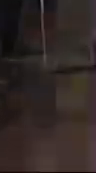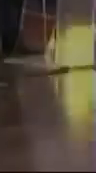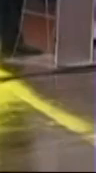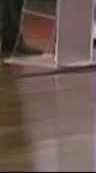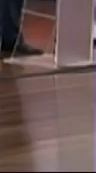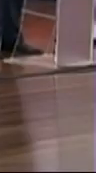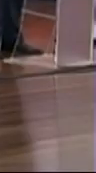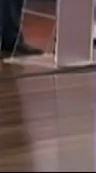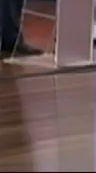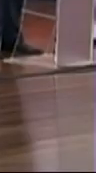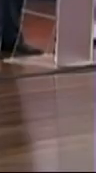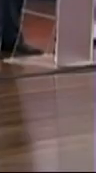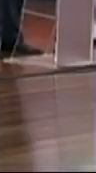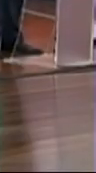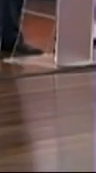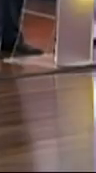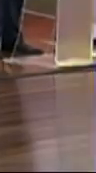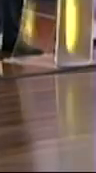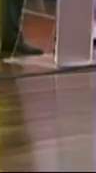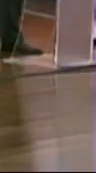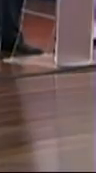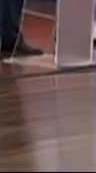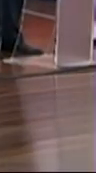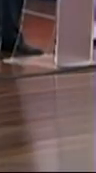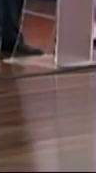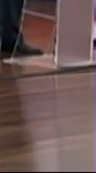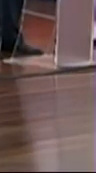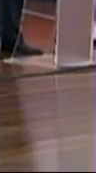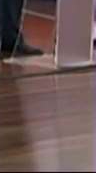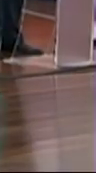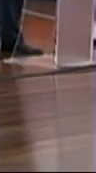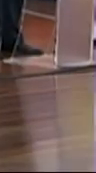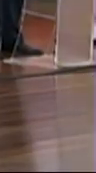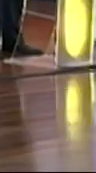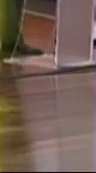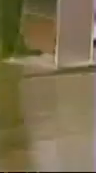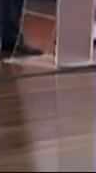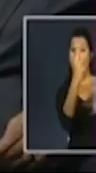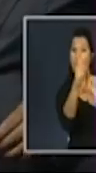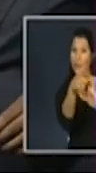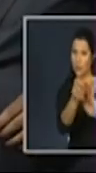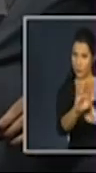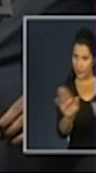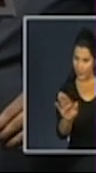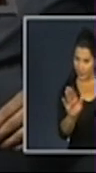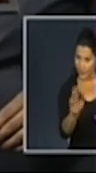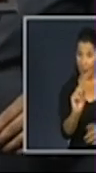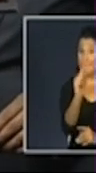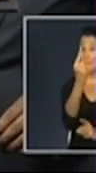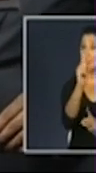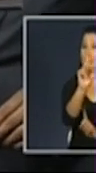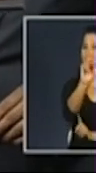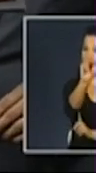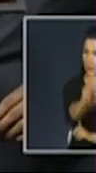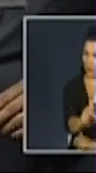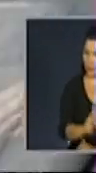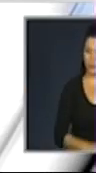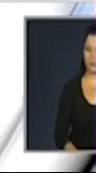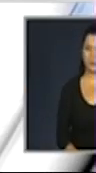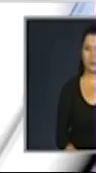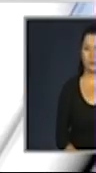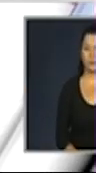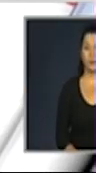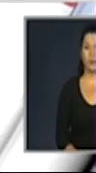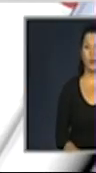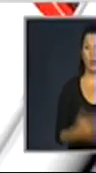ninguno reúne los requisitos que a mí me gustaría de liderazgo, pero el arco iris, el abanico de opciones